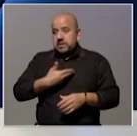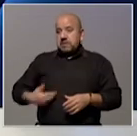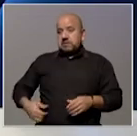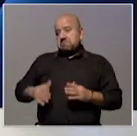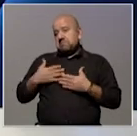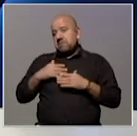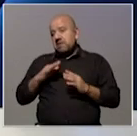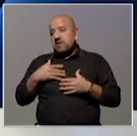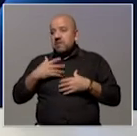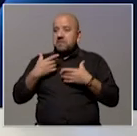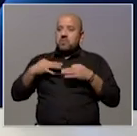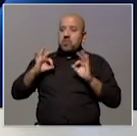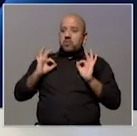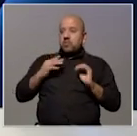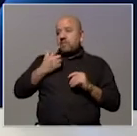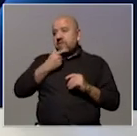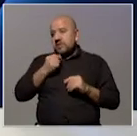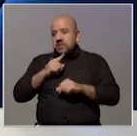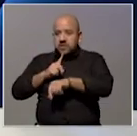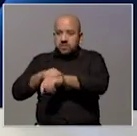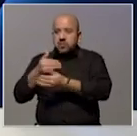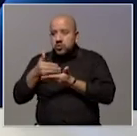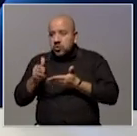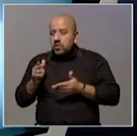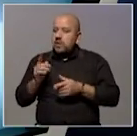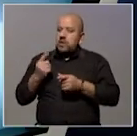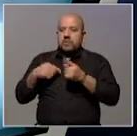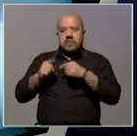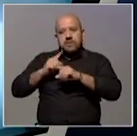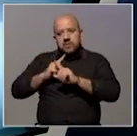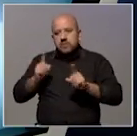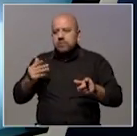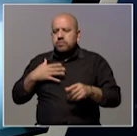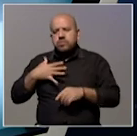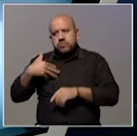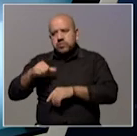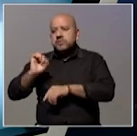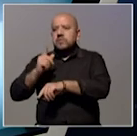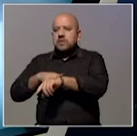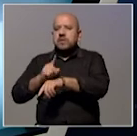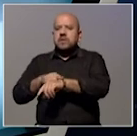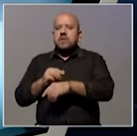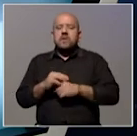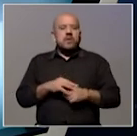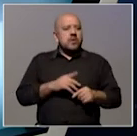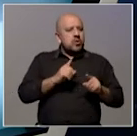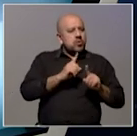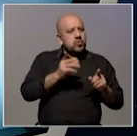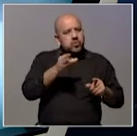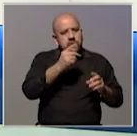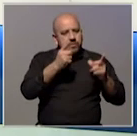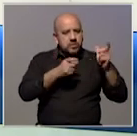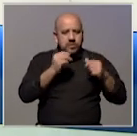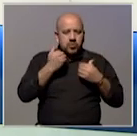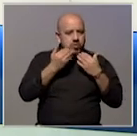utilizar en comisiones me iba a dar para pero no es muy lleva mucho tiempo la calidad del presidente no todo el mundo lo sabe